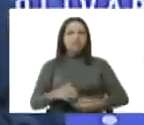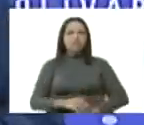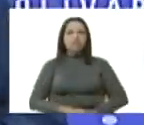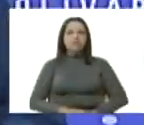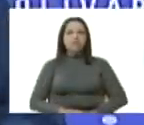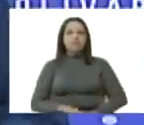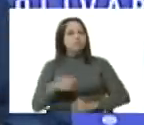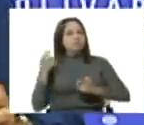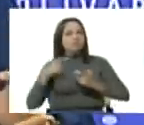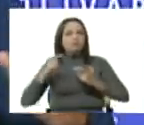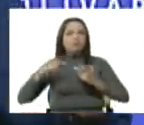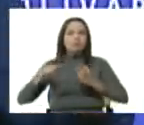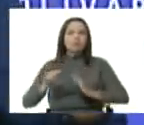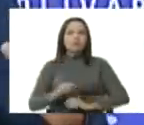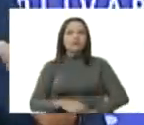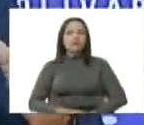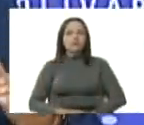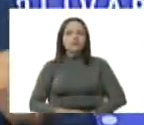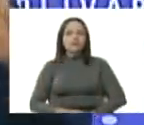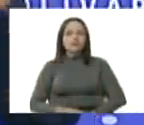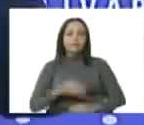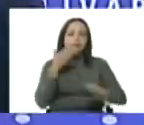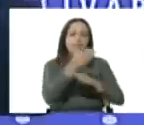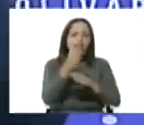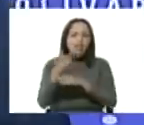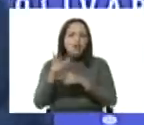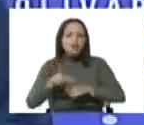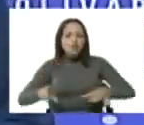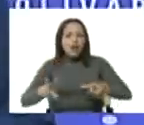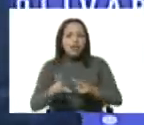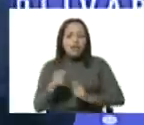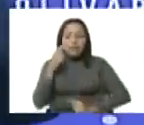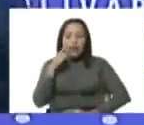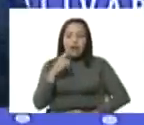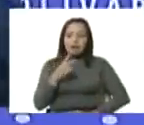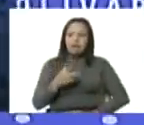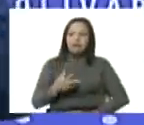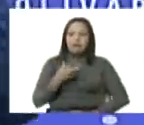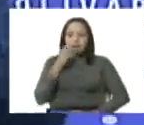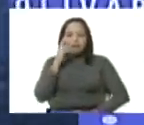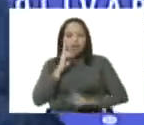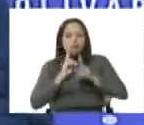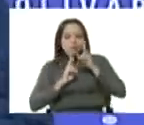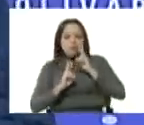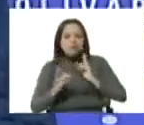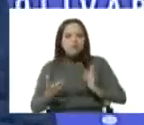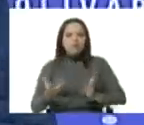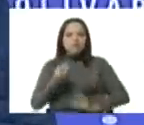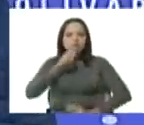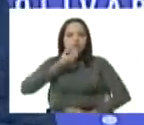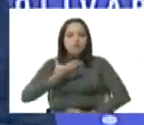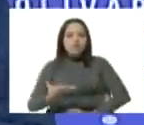etc. Pasar por los lugares y que estén limpios, bien asfaltados.